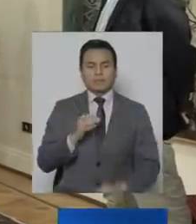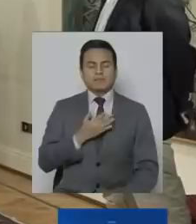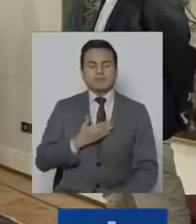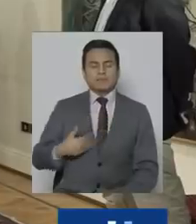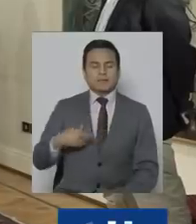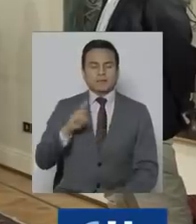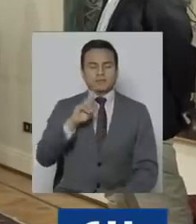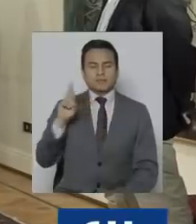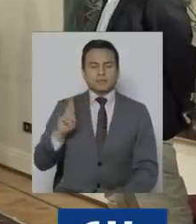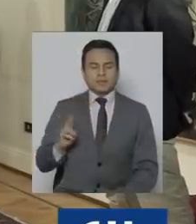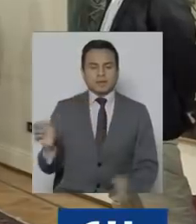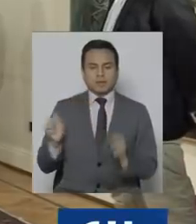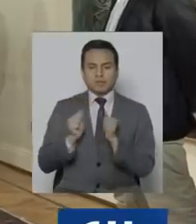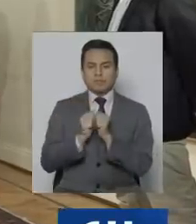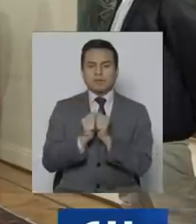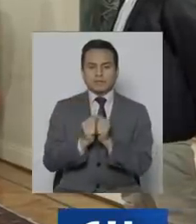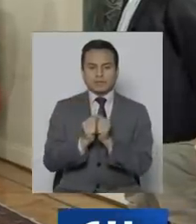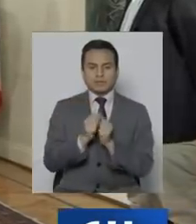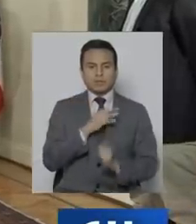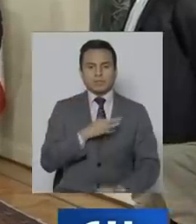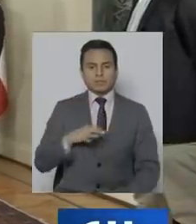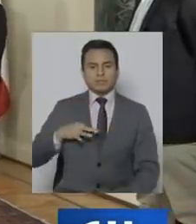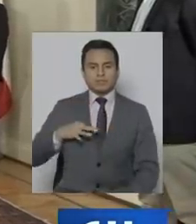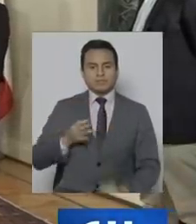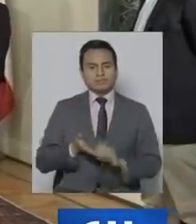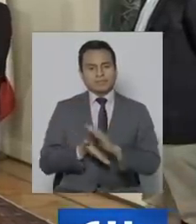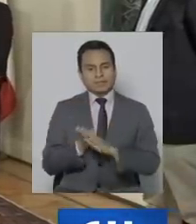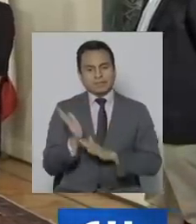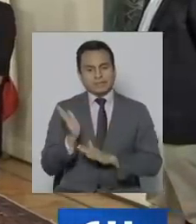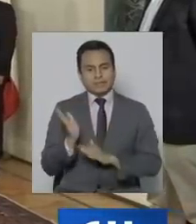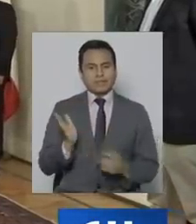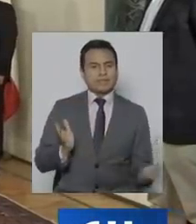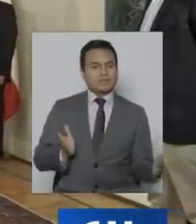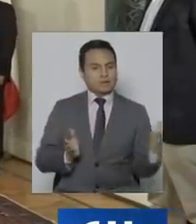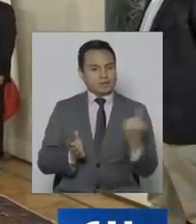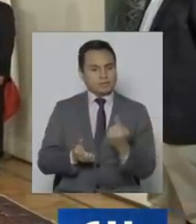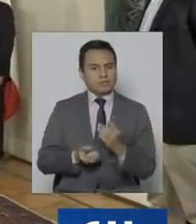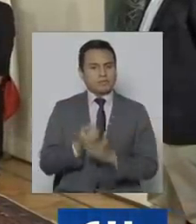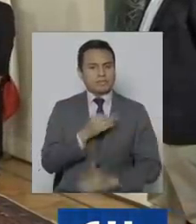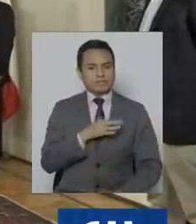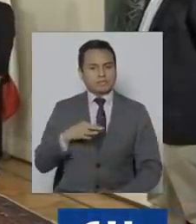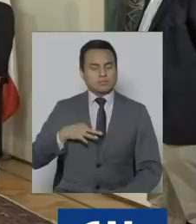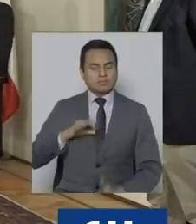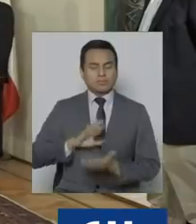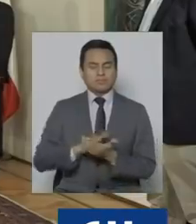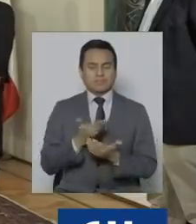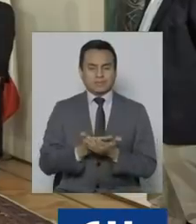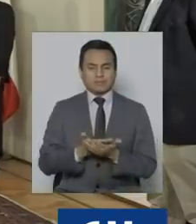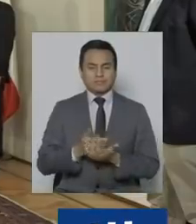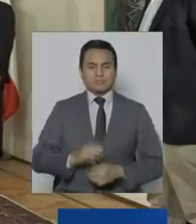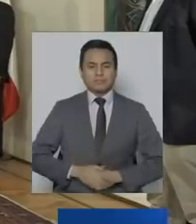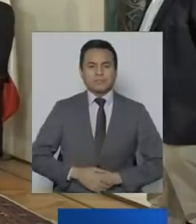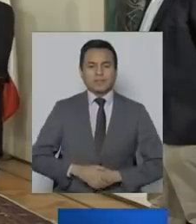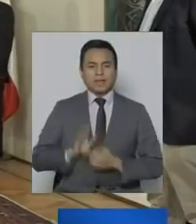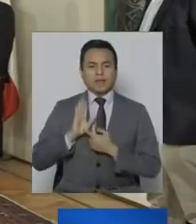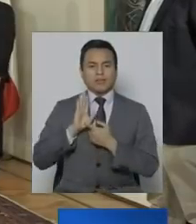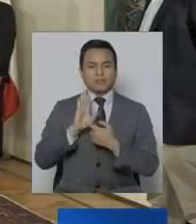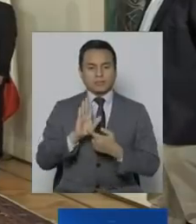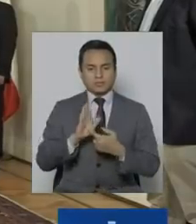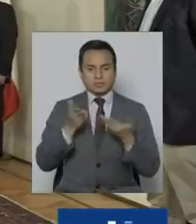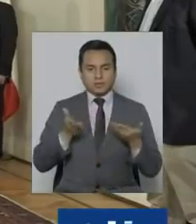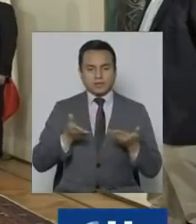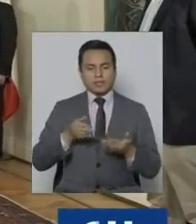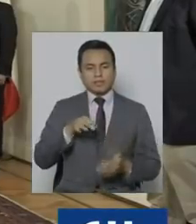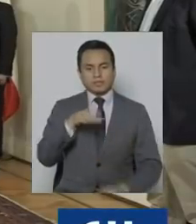Presidente de la República, acompañado del ministro saliente y el ministro entrante de la cartera de Salud. A continuación,